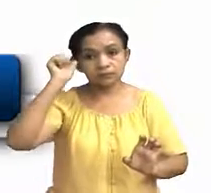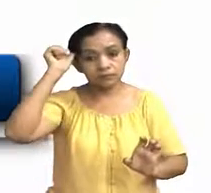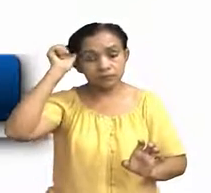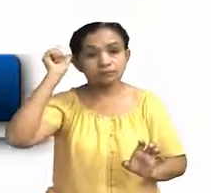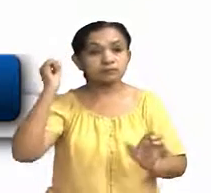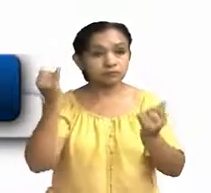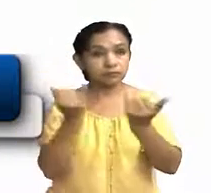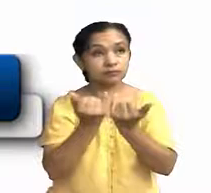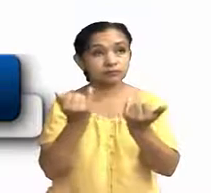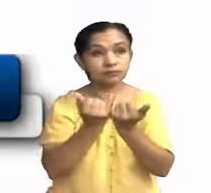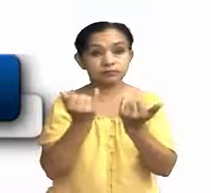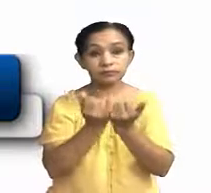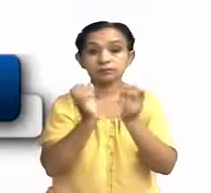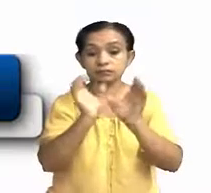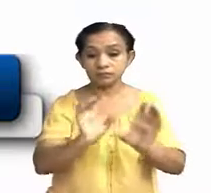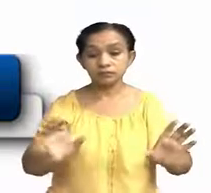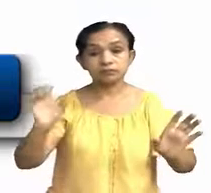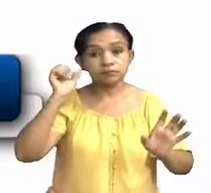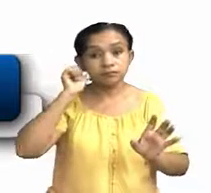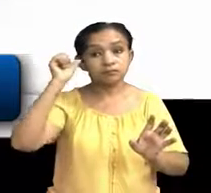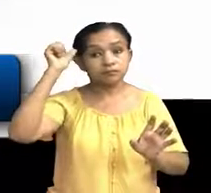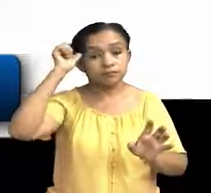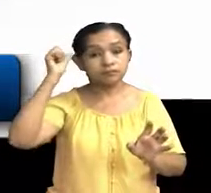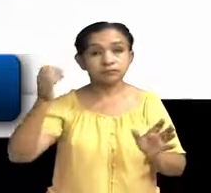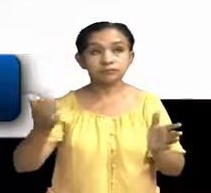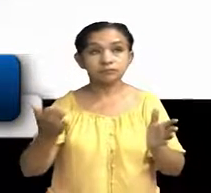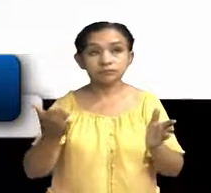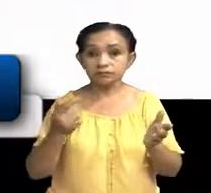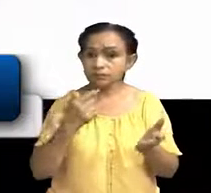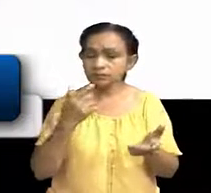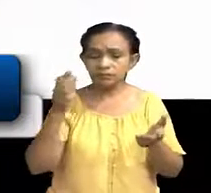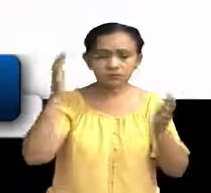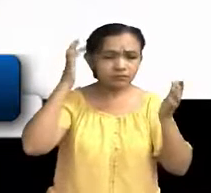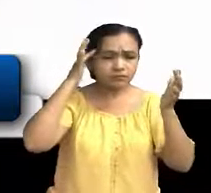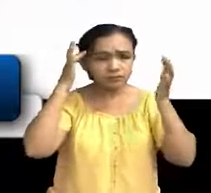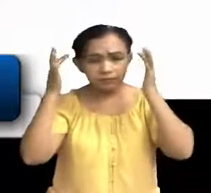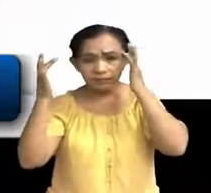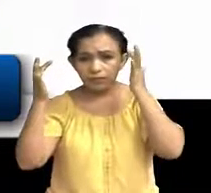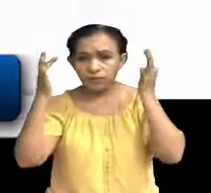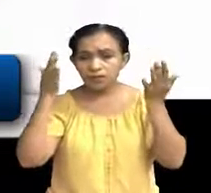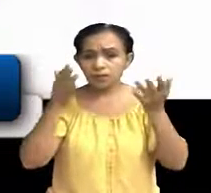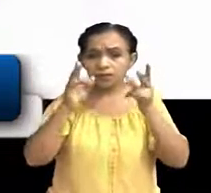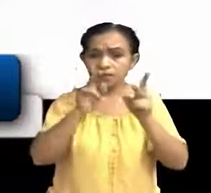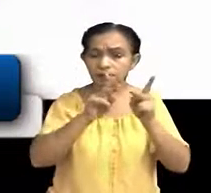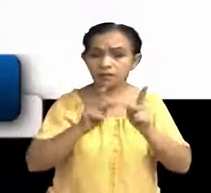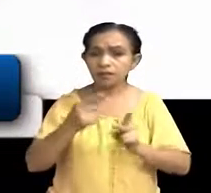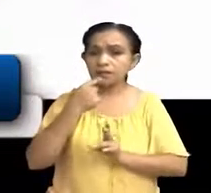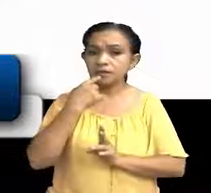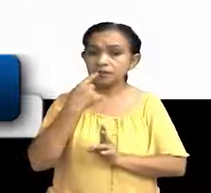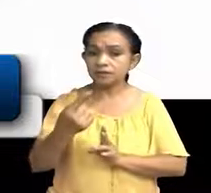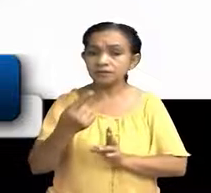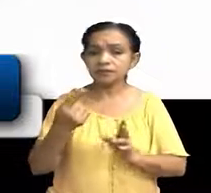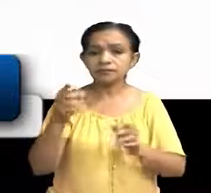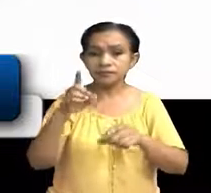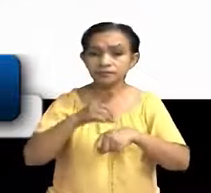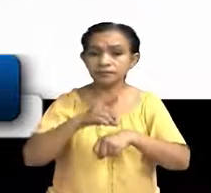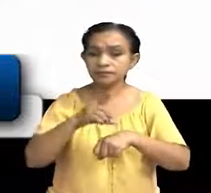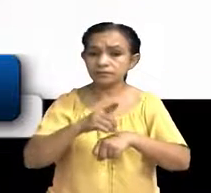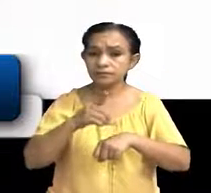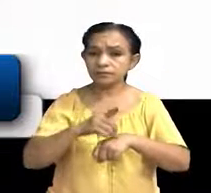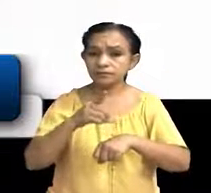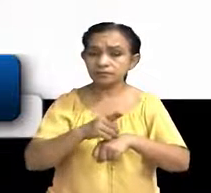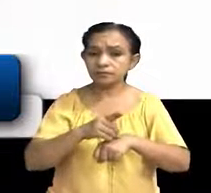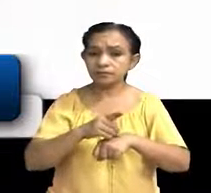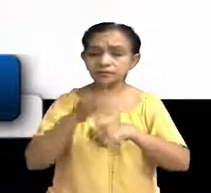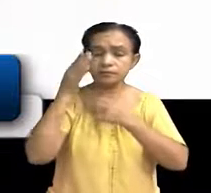Sí. Yeah. Ahora, es motivo de preocupación, doctor. Se dice, los médicos dicen que